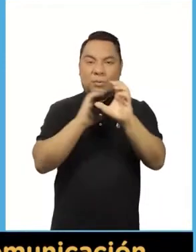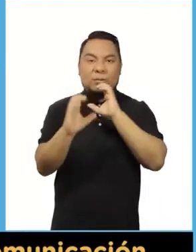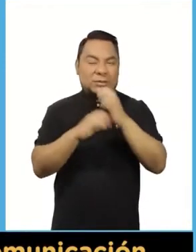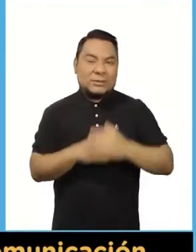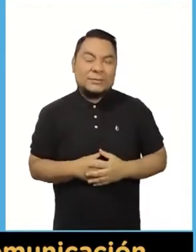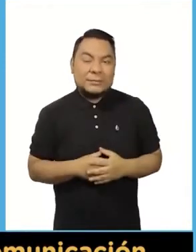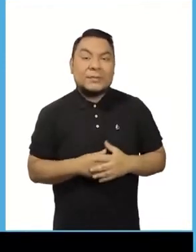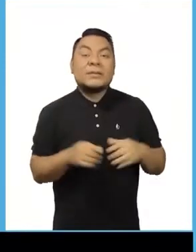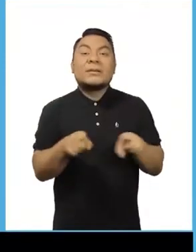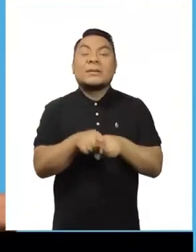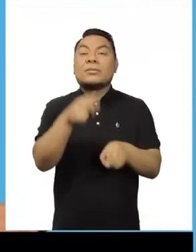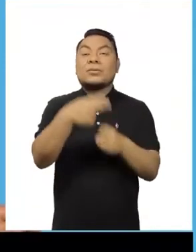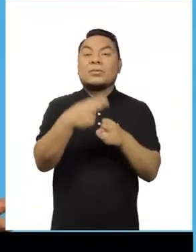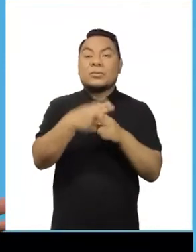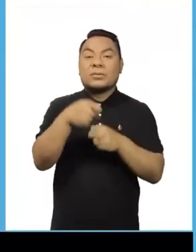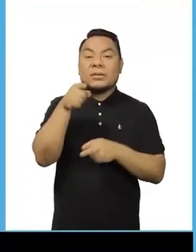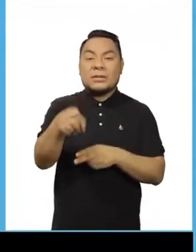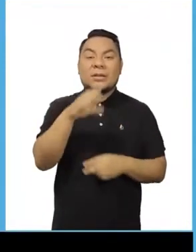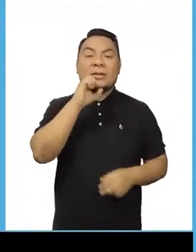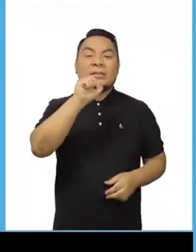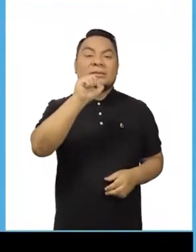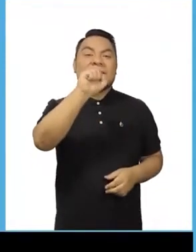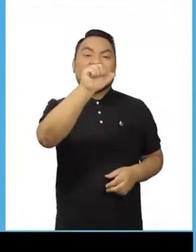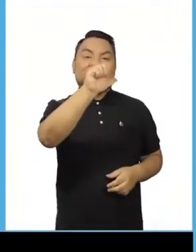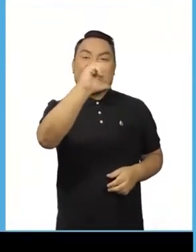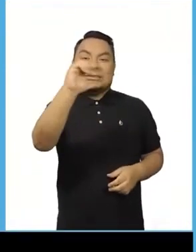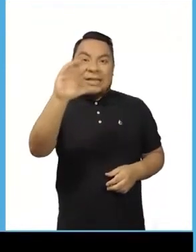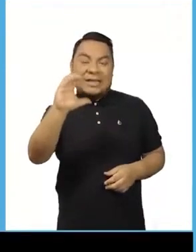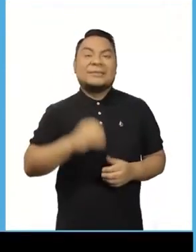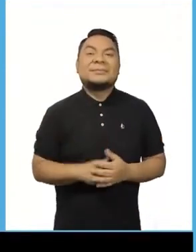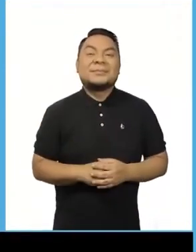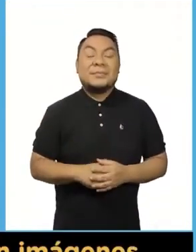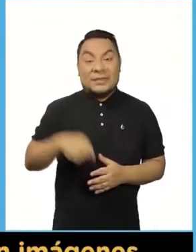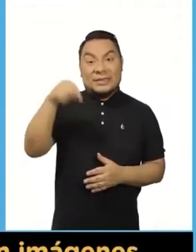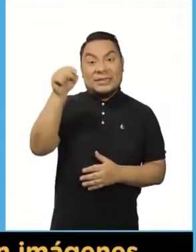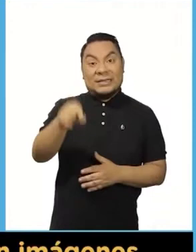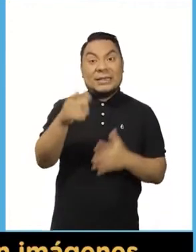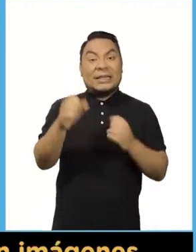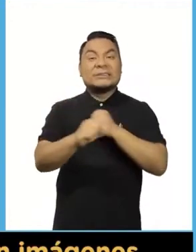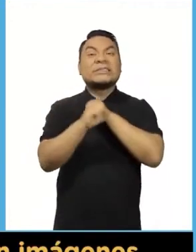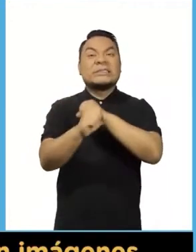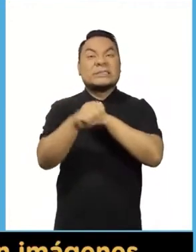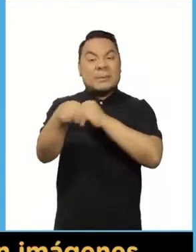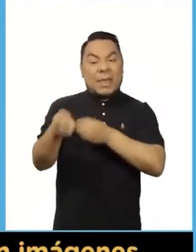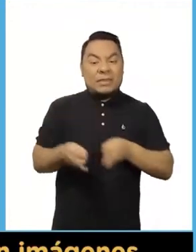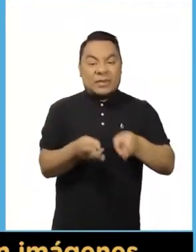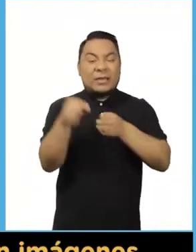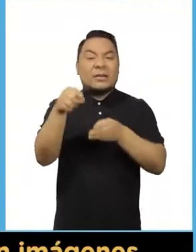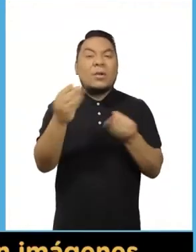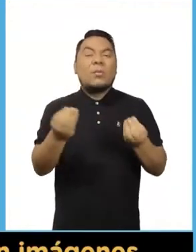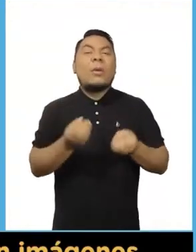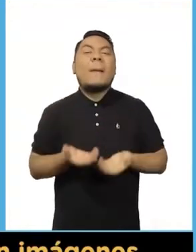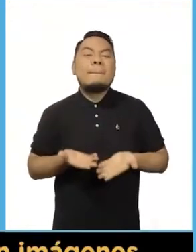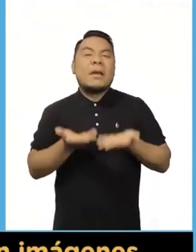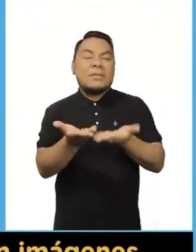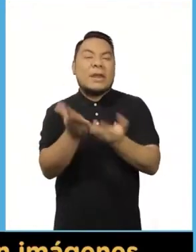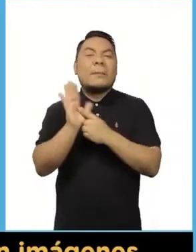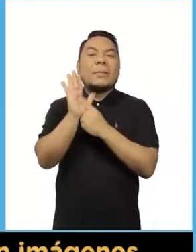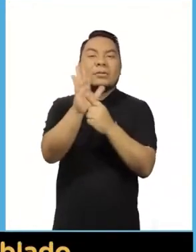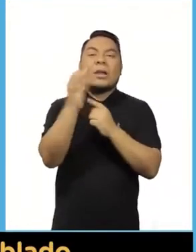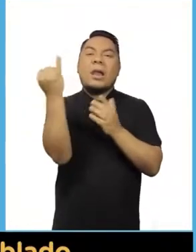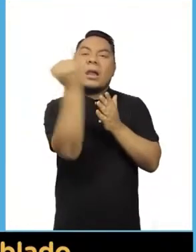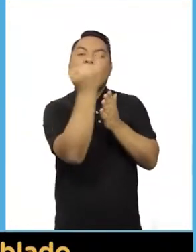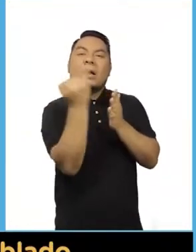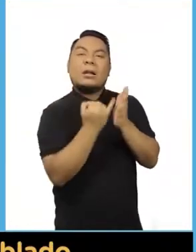alternativos de comunicación, también llamada SAC. Este sistema es una forma de expresión